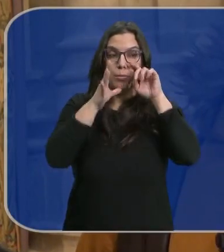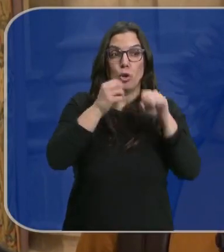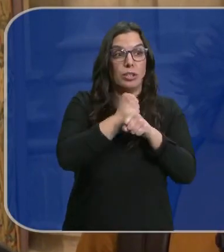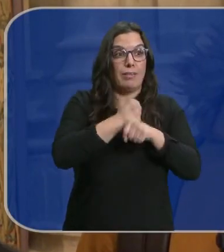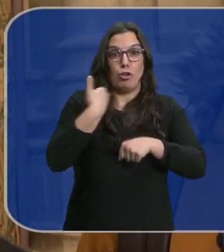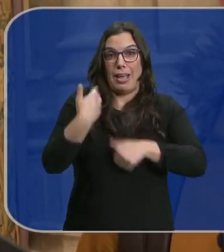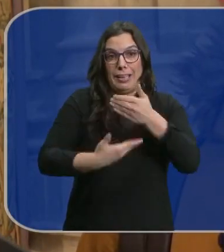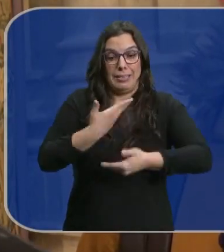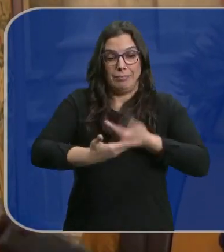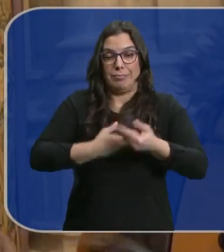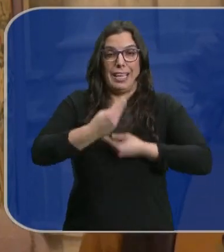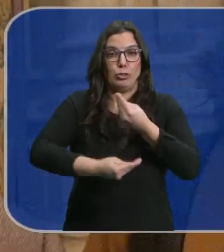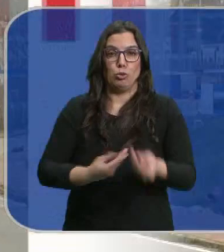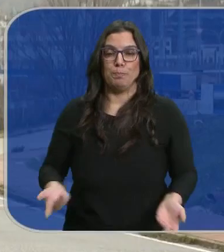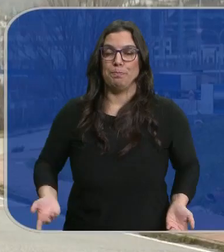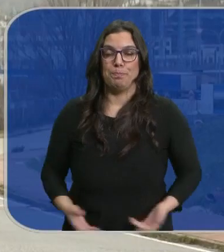trabajos estaban ya hechos.